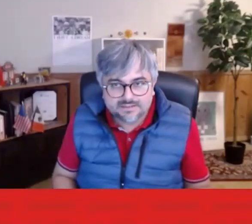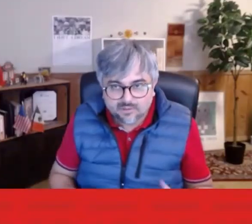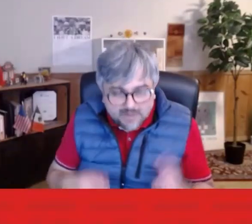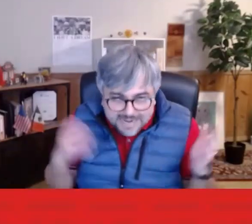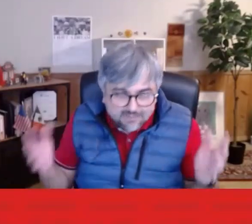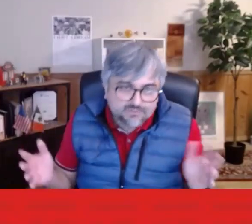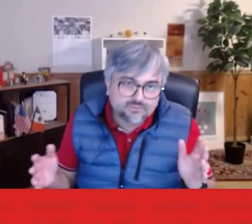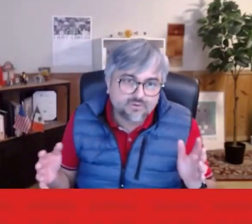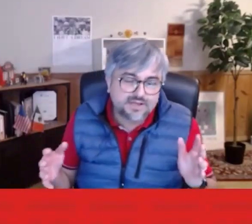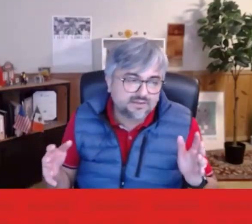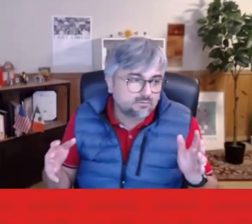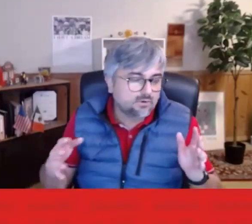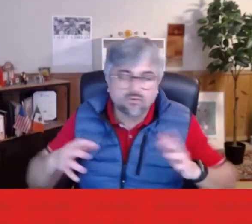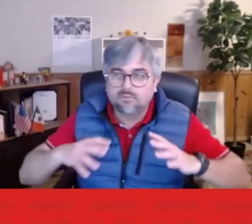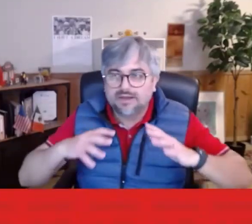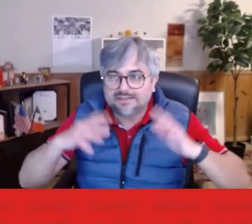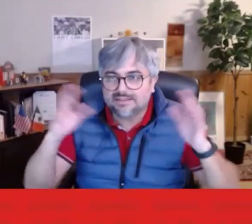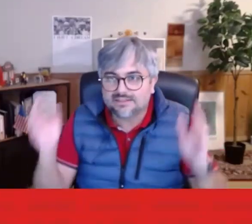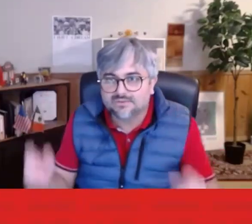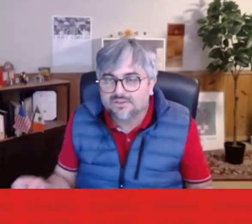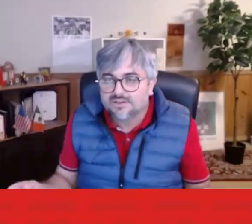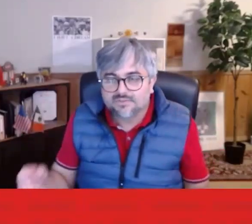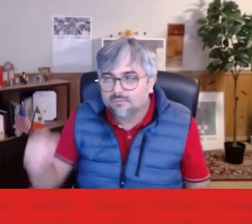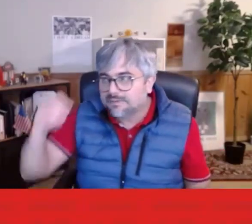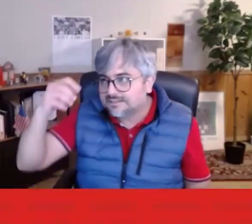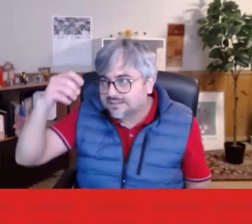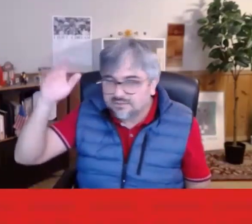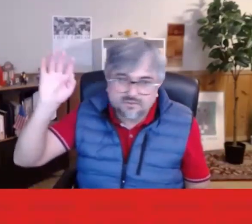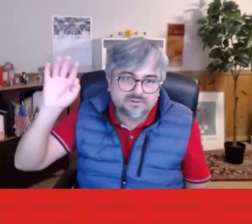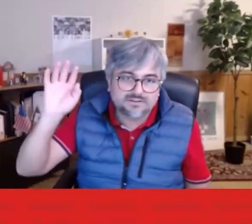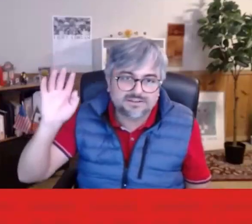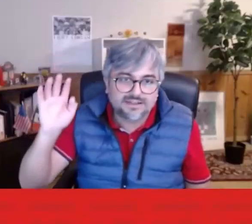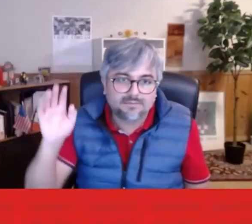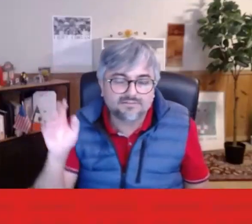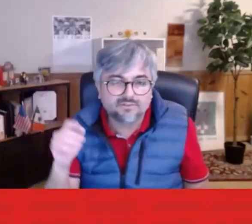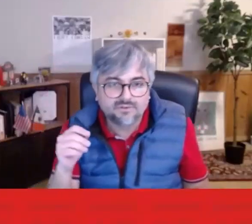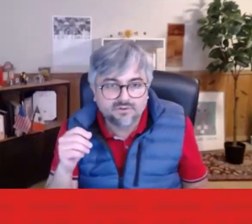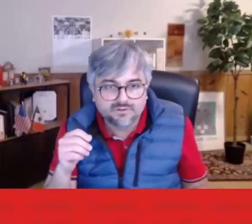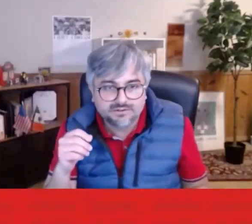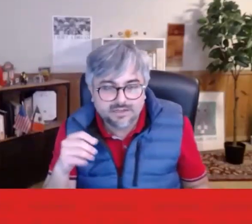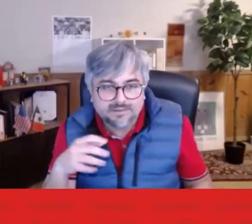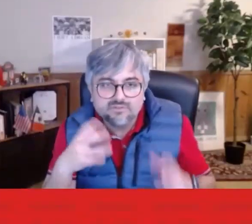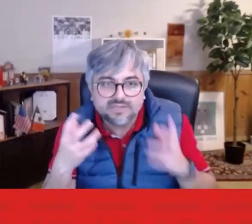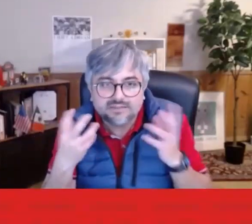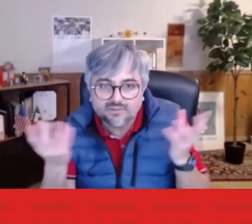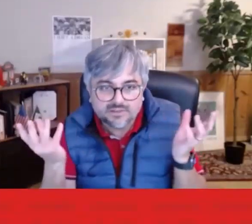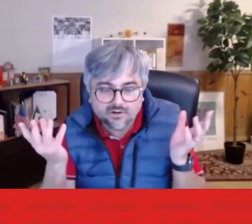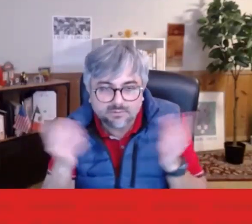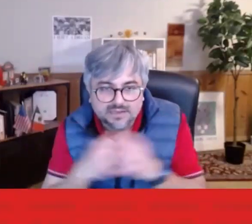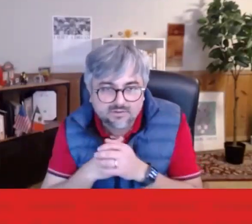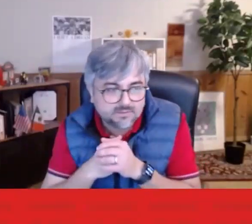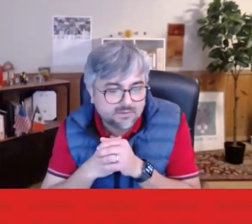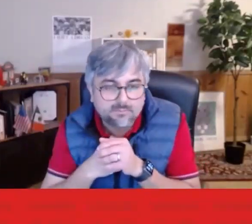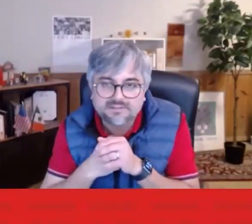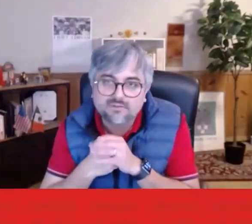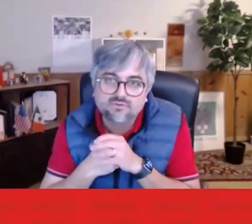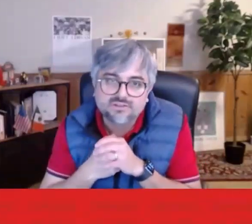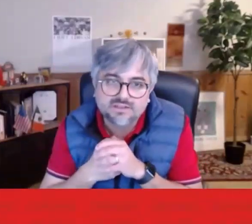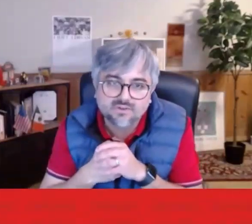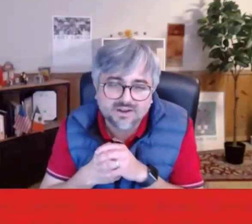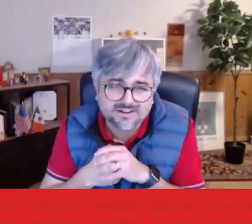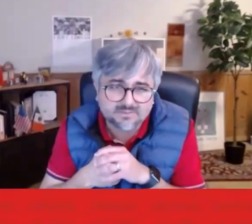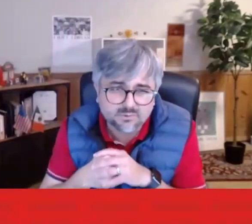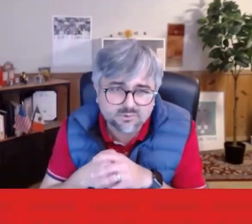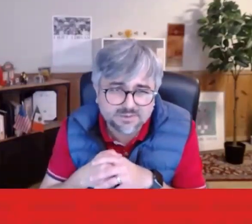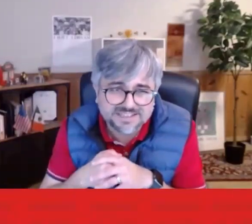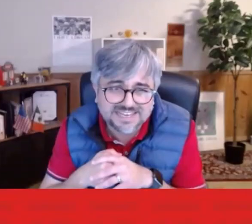este cuate enojado se fue como candidato de un partido que nada más nos quitó dinero a los mexicanos, llamado Partido